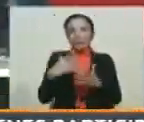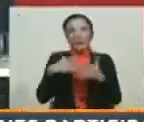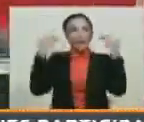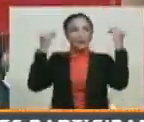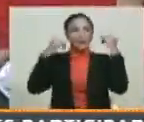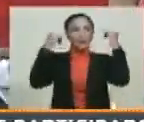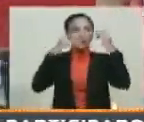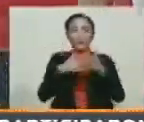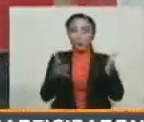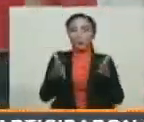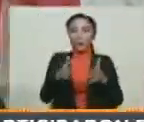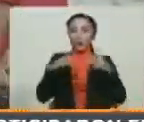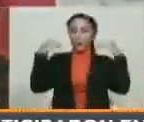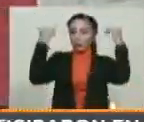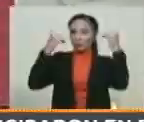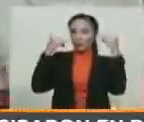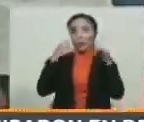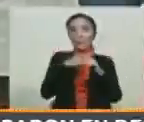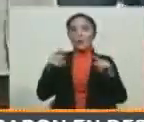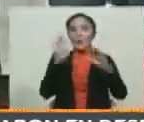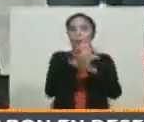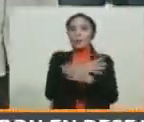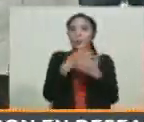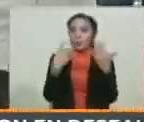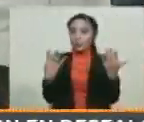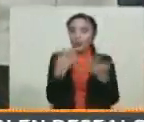pero el 19 tempranito